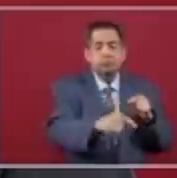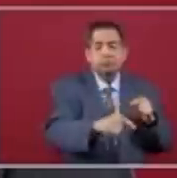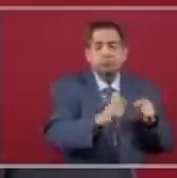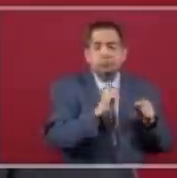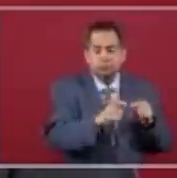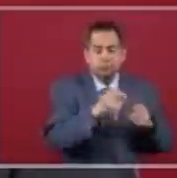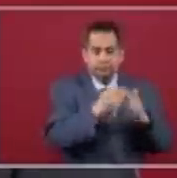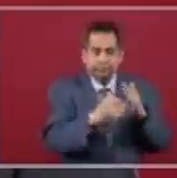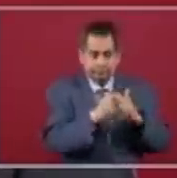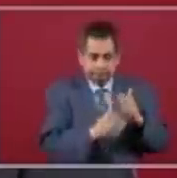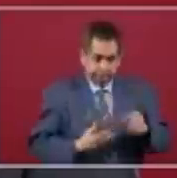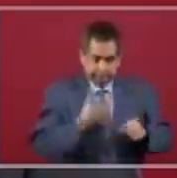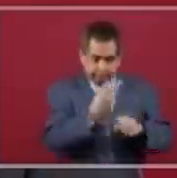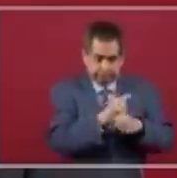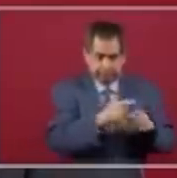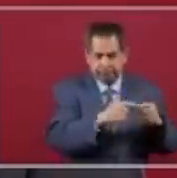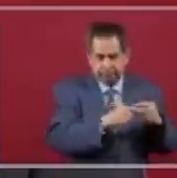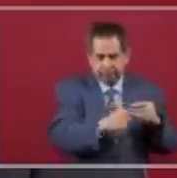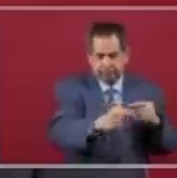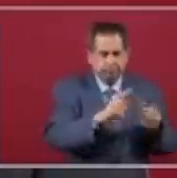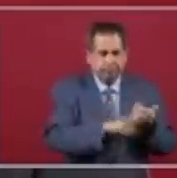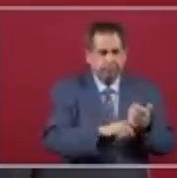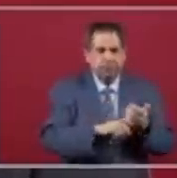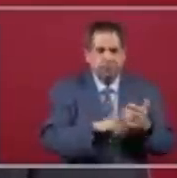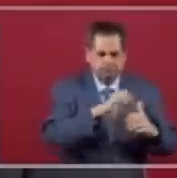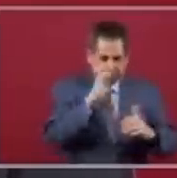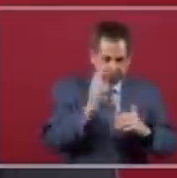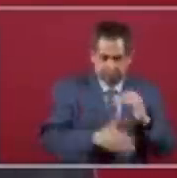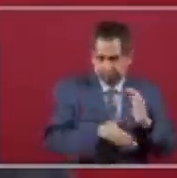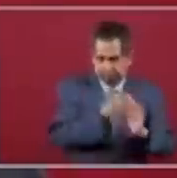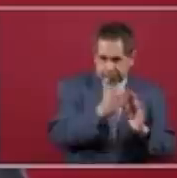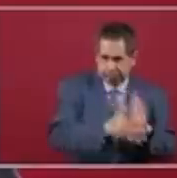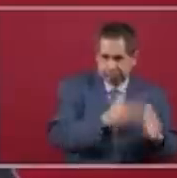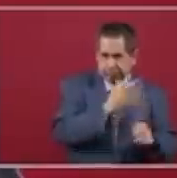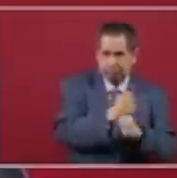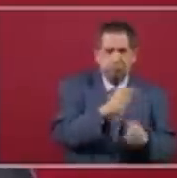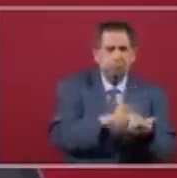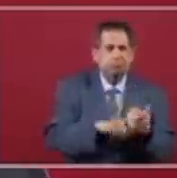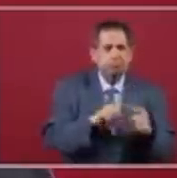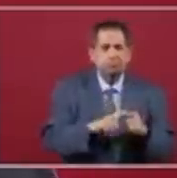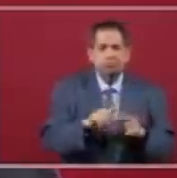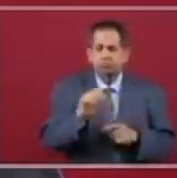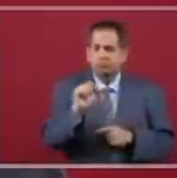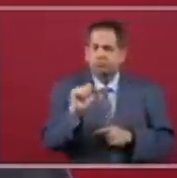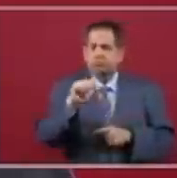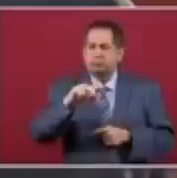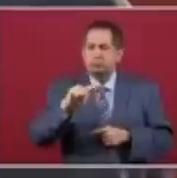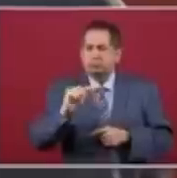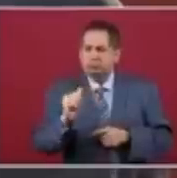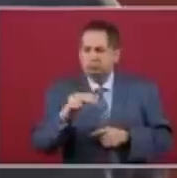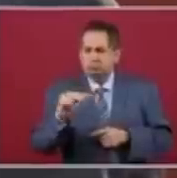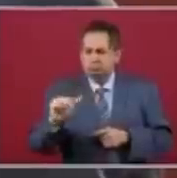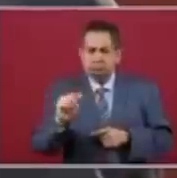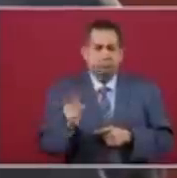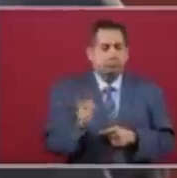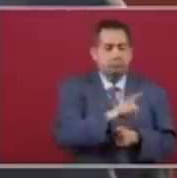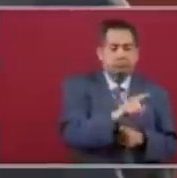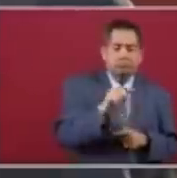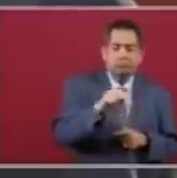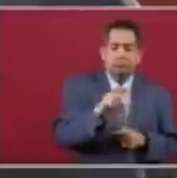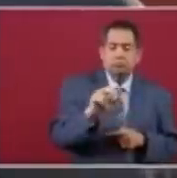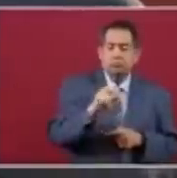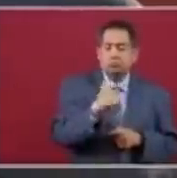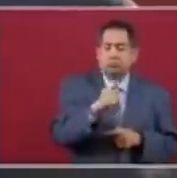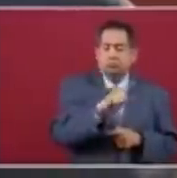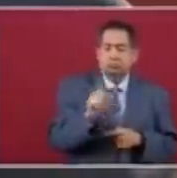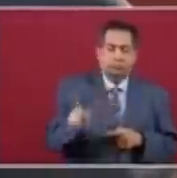que nos falta de concluir, que es el de Santana Nogales, es ahí donde tenemos más